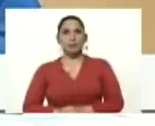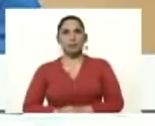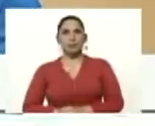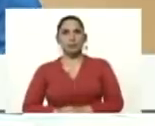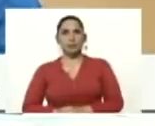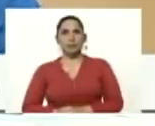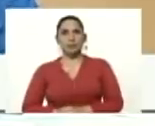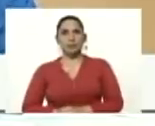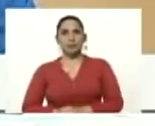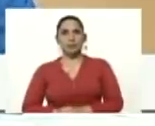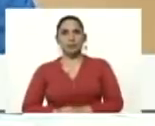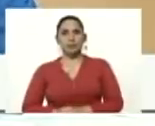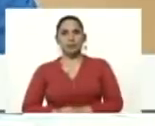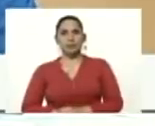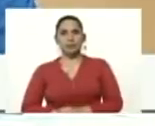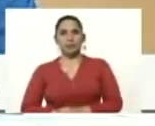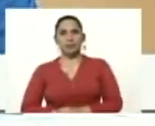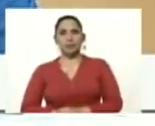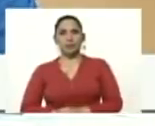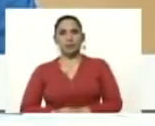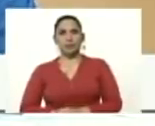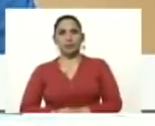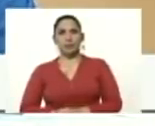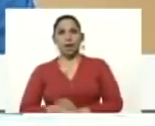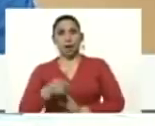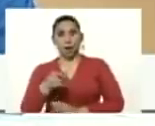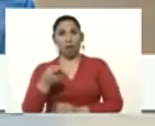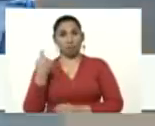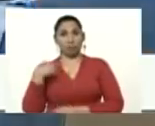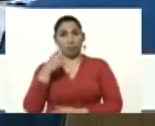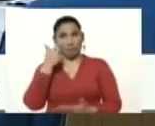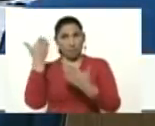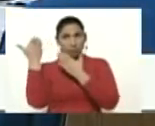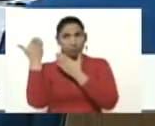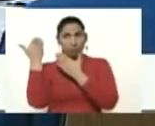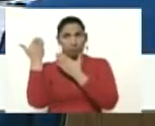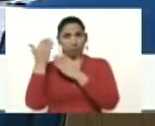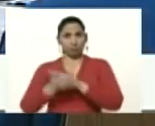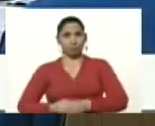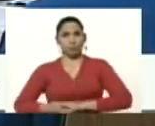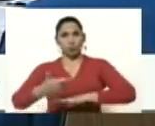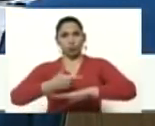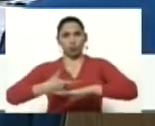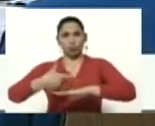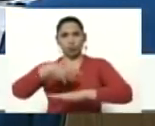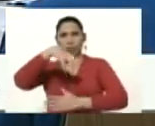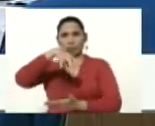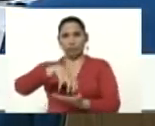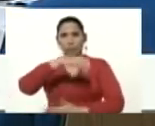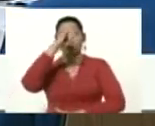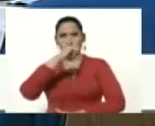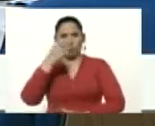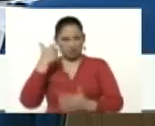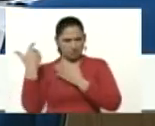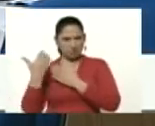de las pulgas. Ahí tenemos en la pantalla al gobernador del Zulia,